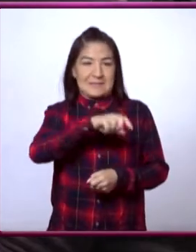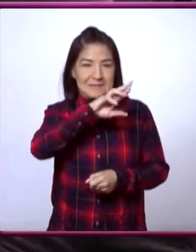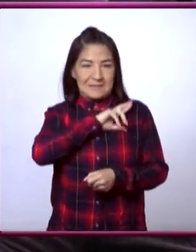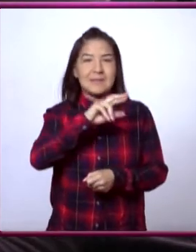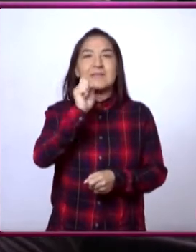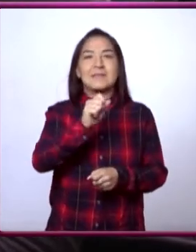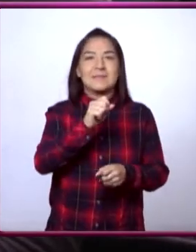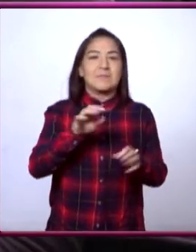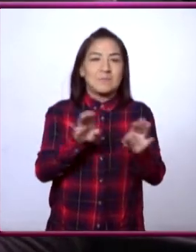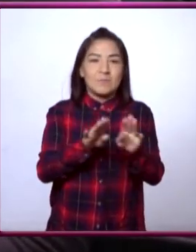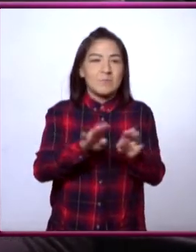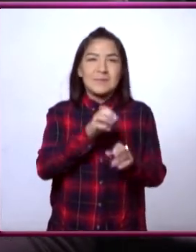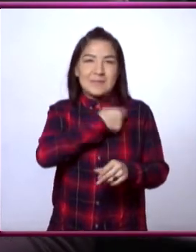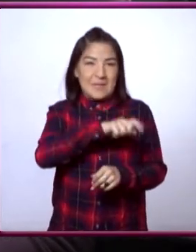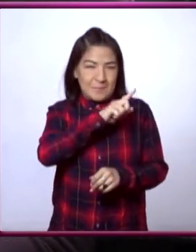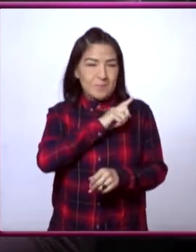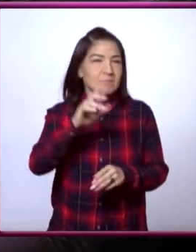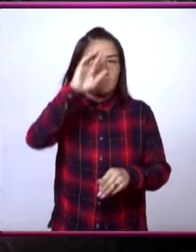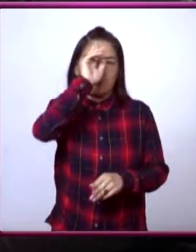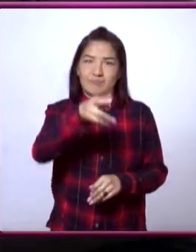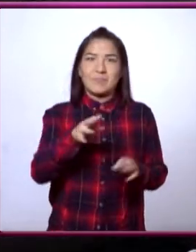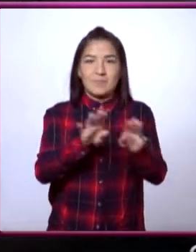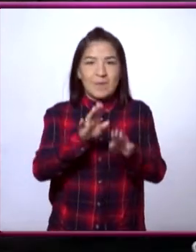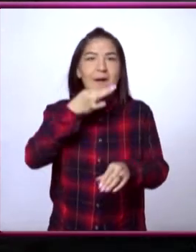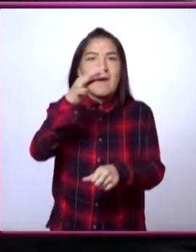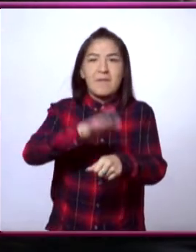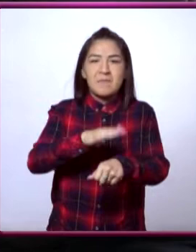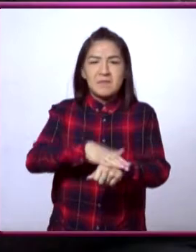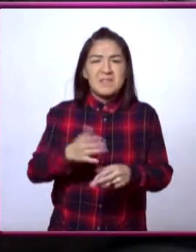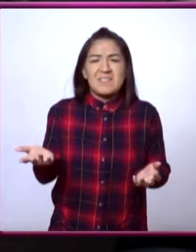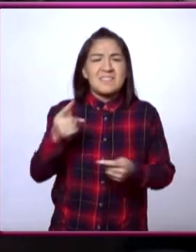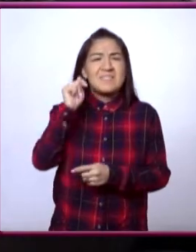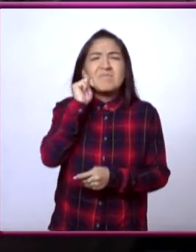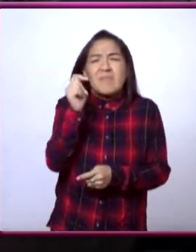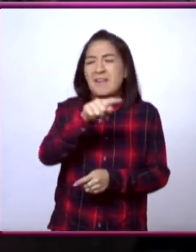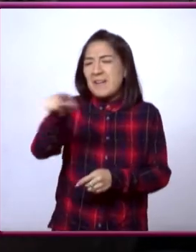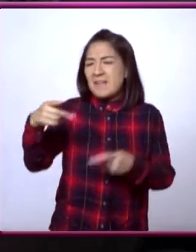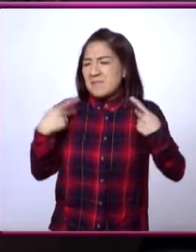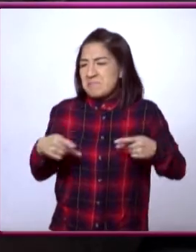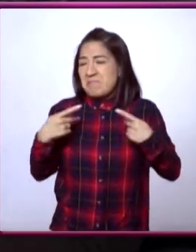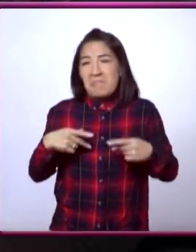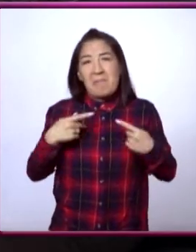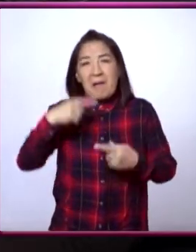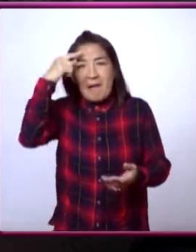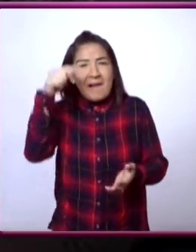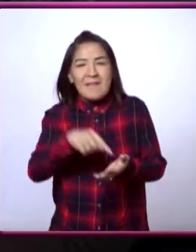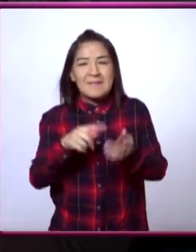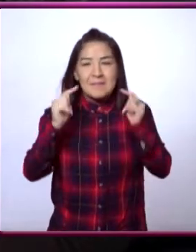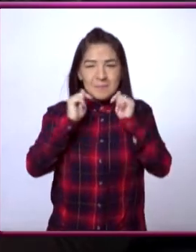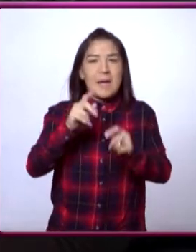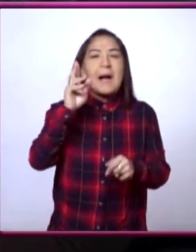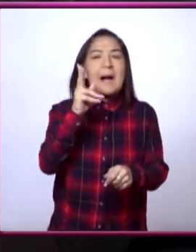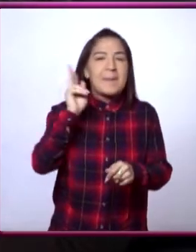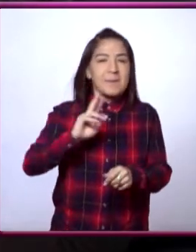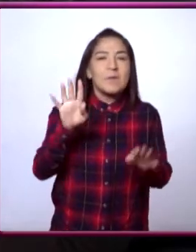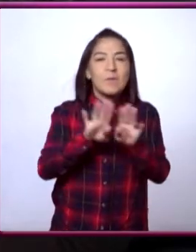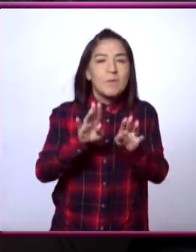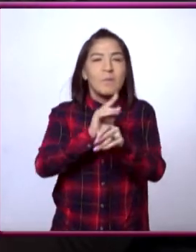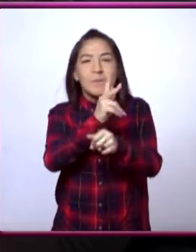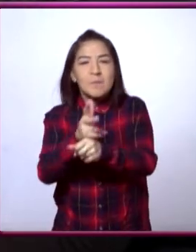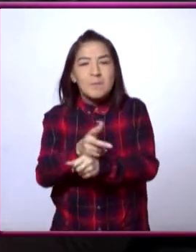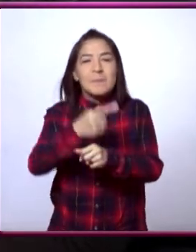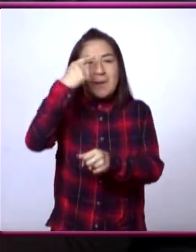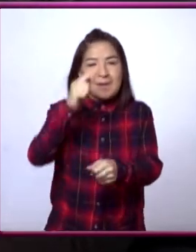cierto, pero a mí me gustaría saber de dónde viene esa fake news o por qué la gente piensa eso. ¿Qué opinas si usamos nuestras habilidades para